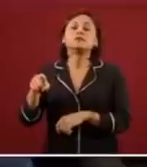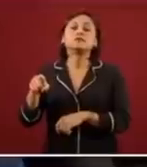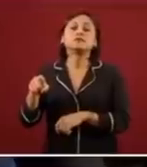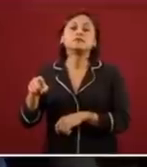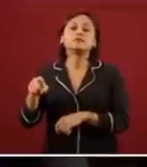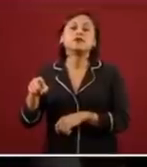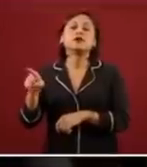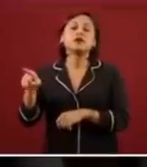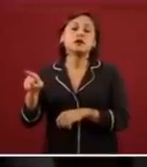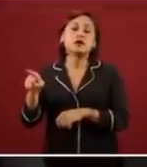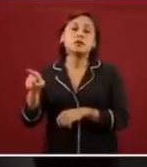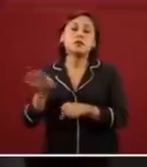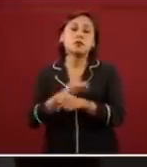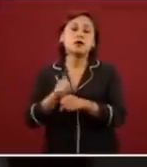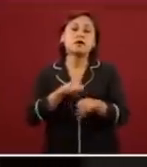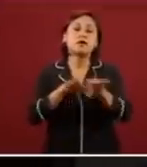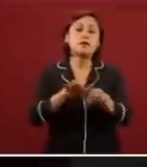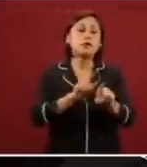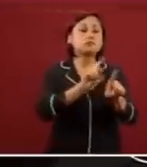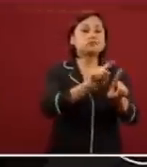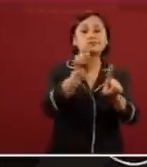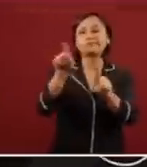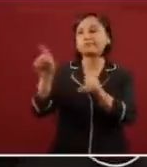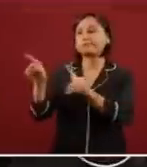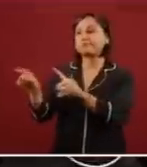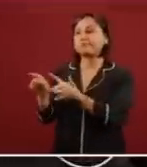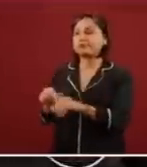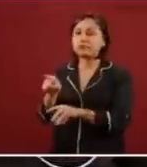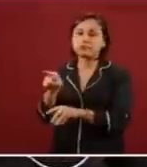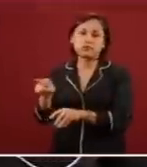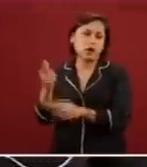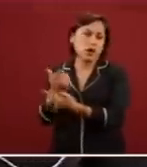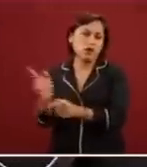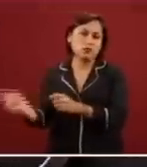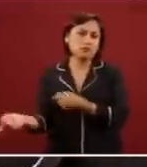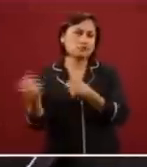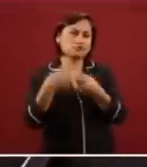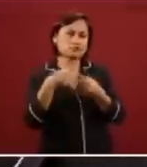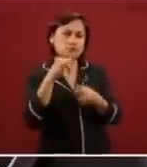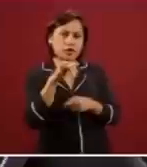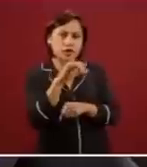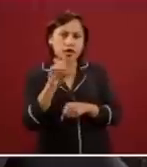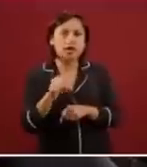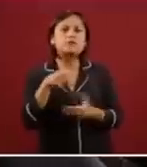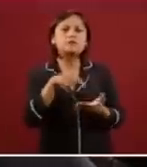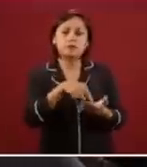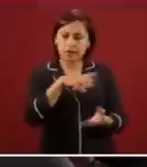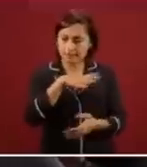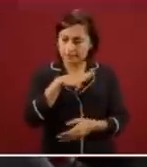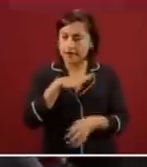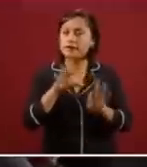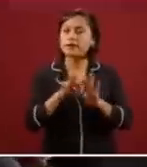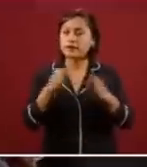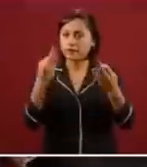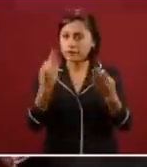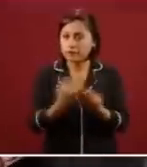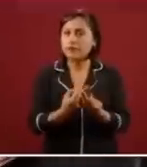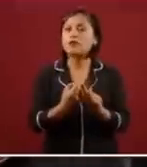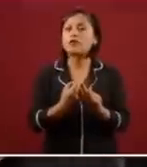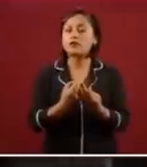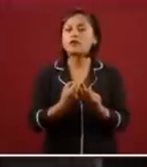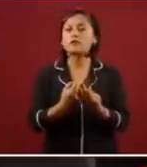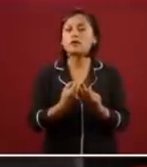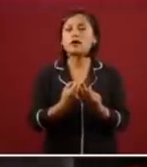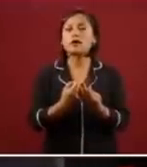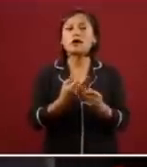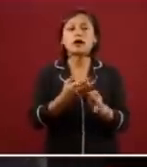para varios. En ese sentido, esos esquemas de modalidad voluntaria al régimen obligatorio desde